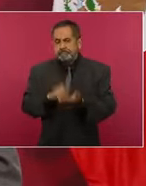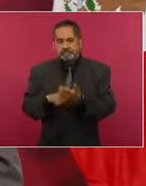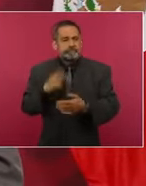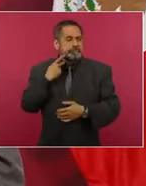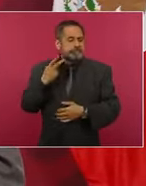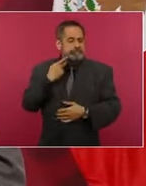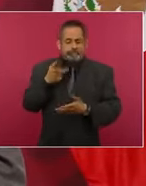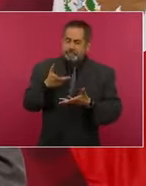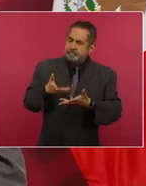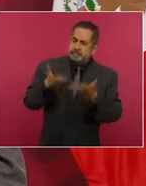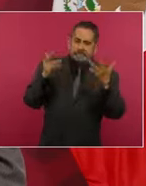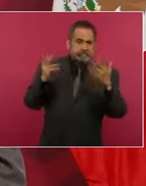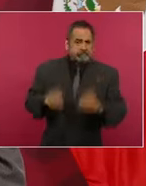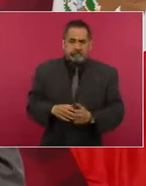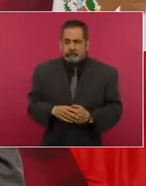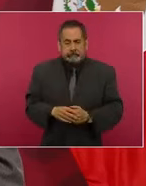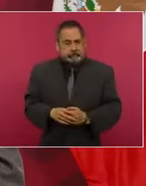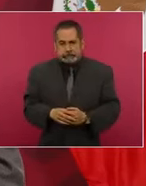mexicana.